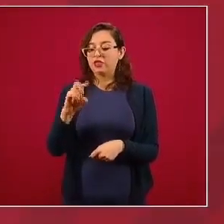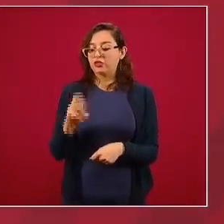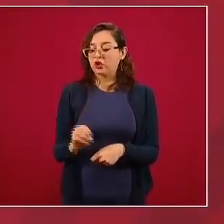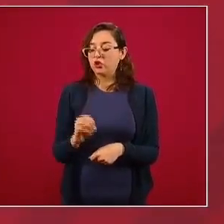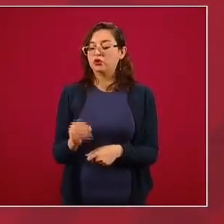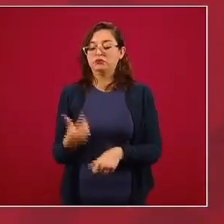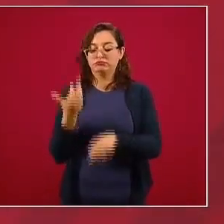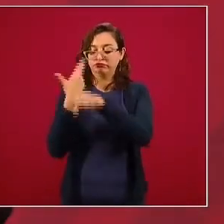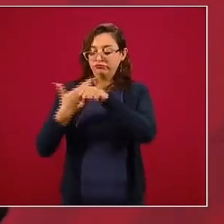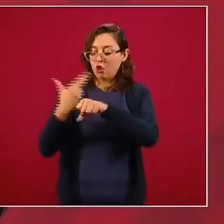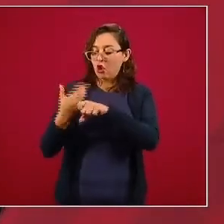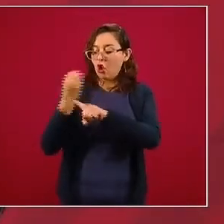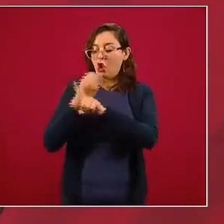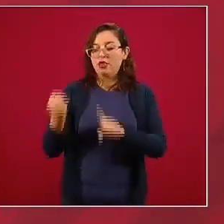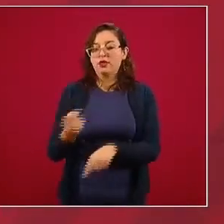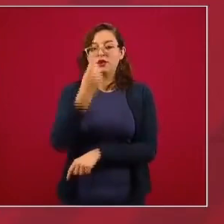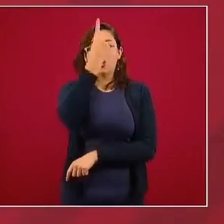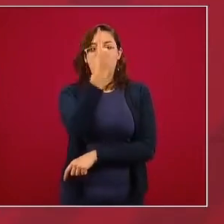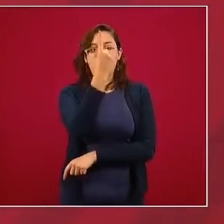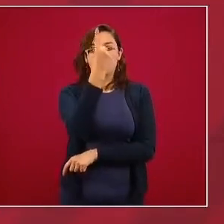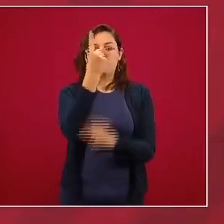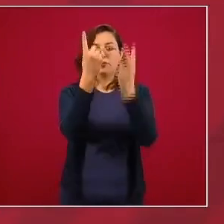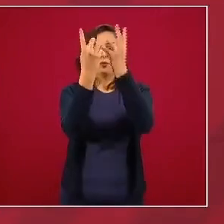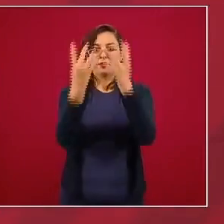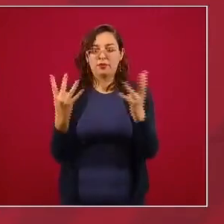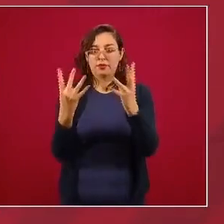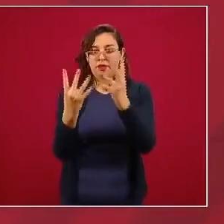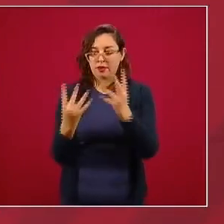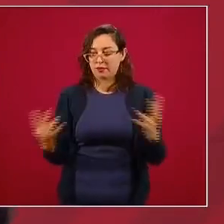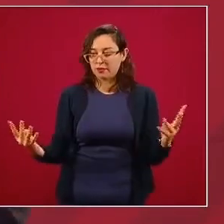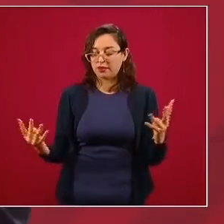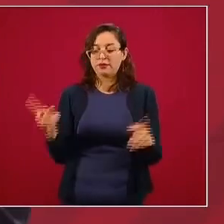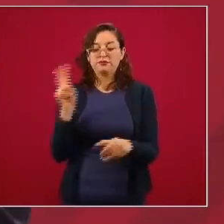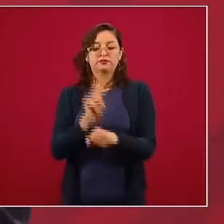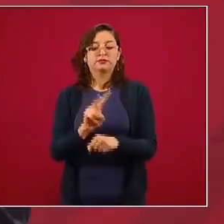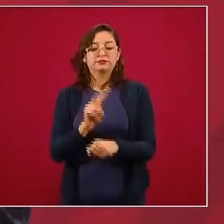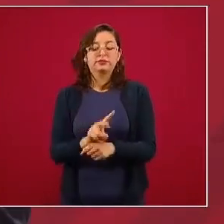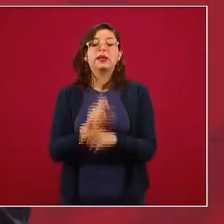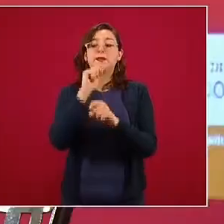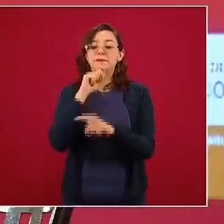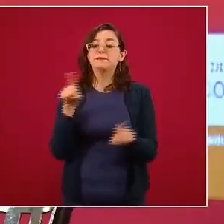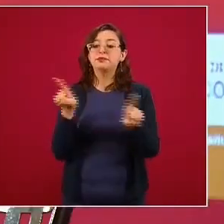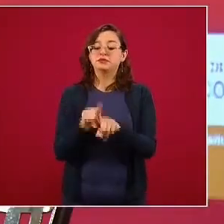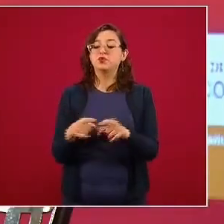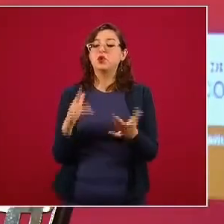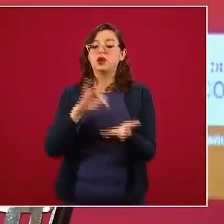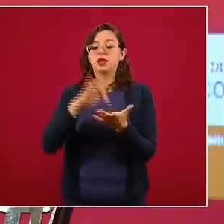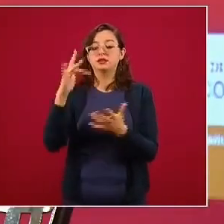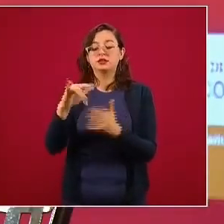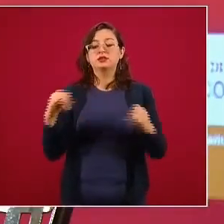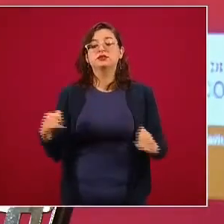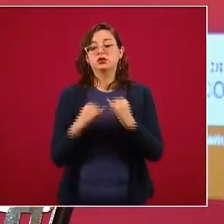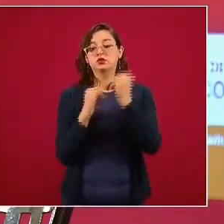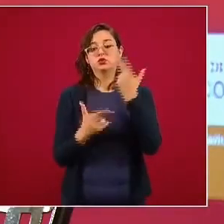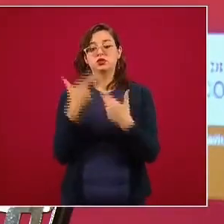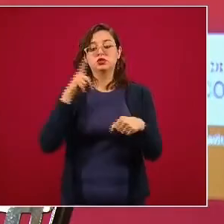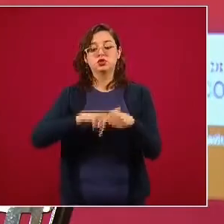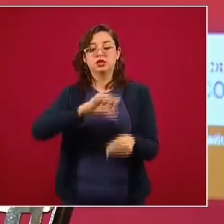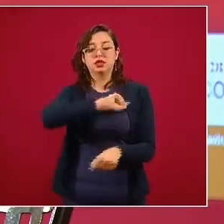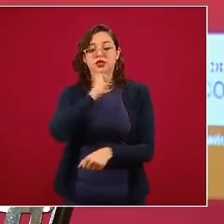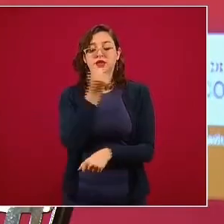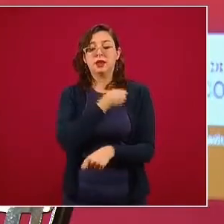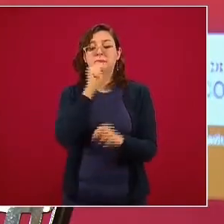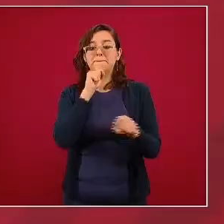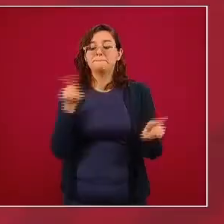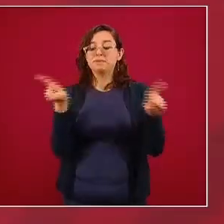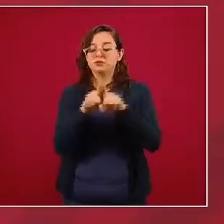esquema de pirámide de supervisión, y aquí nuestro agradecimiento también a los institutos nacionales de salud, en especial el